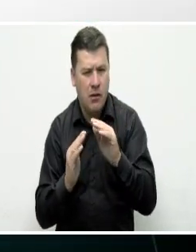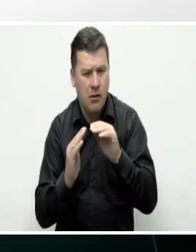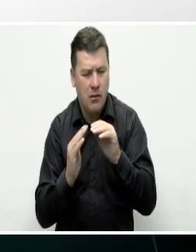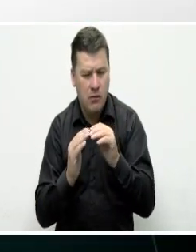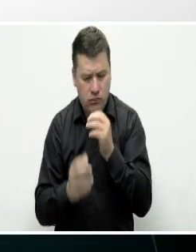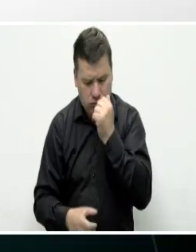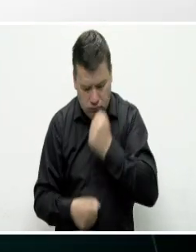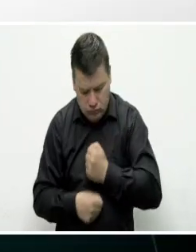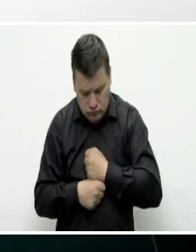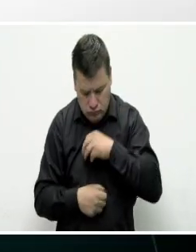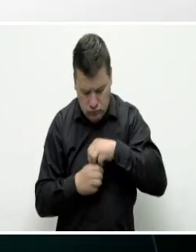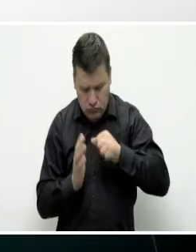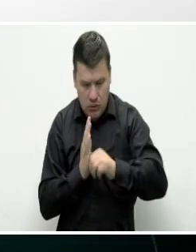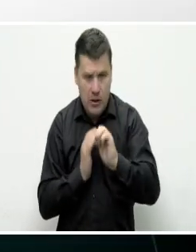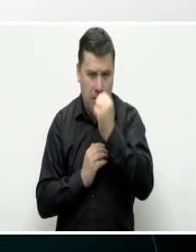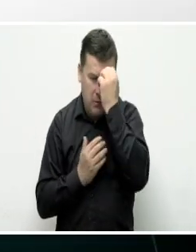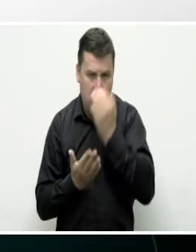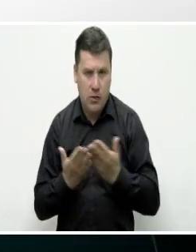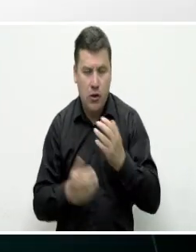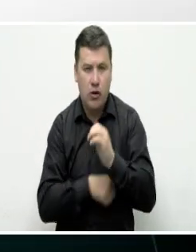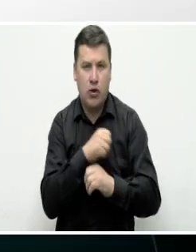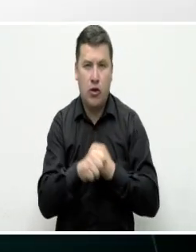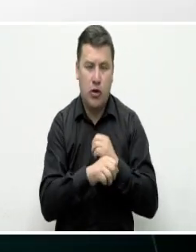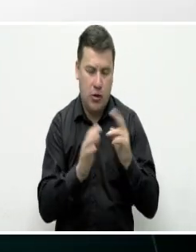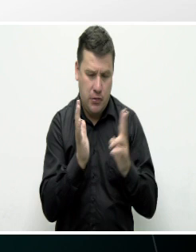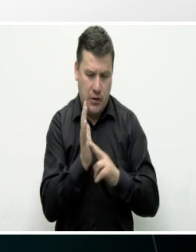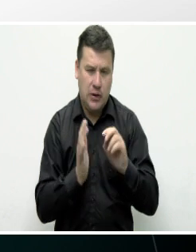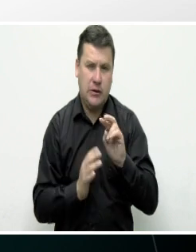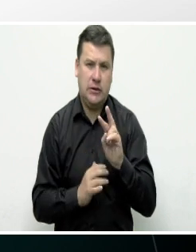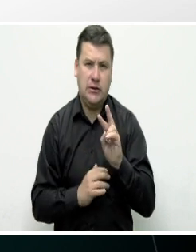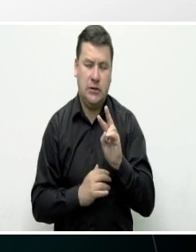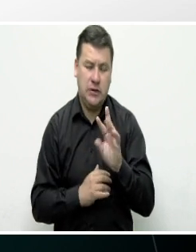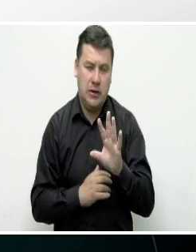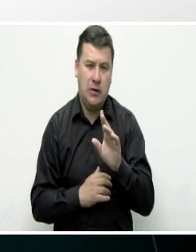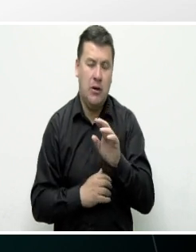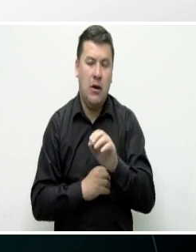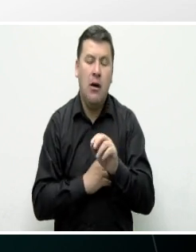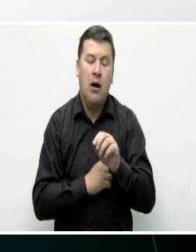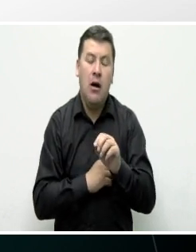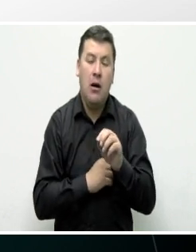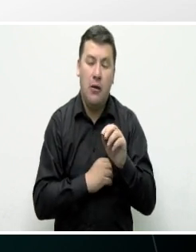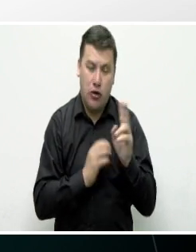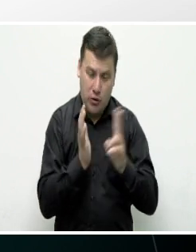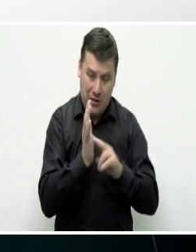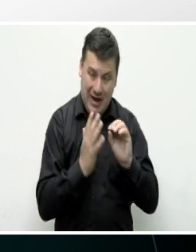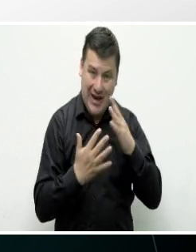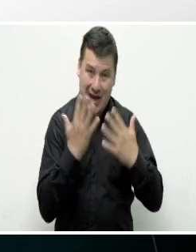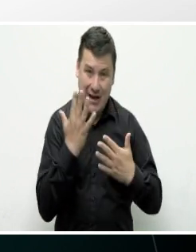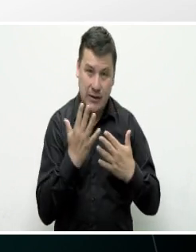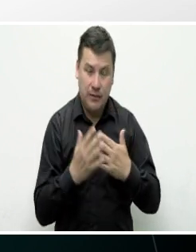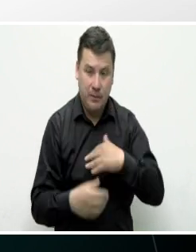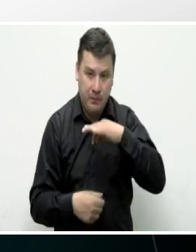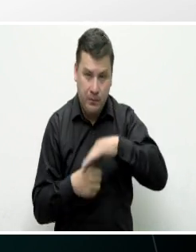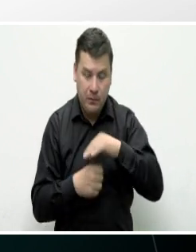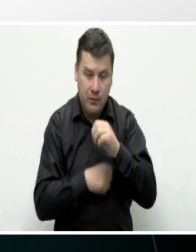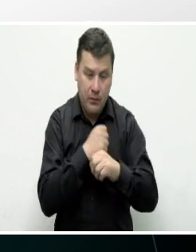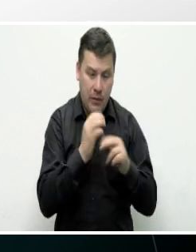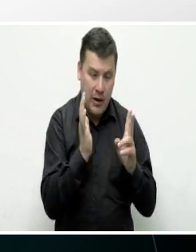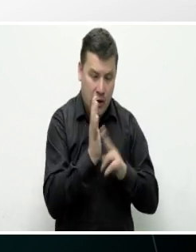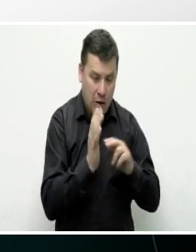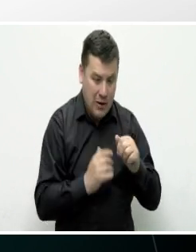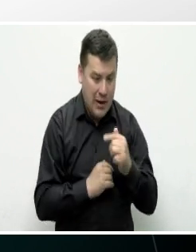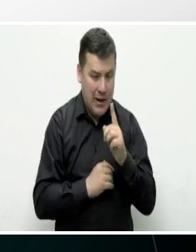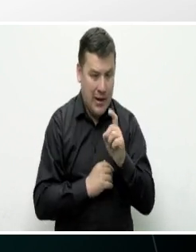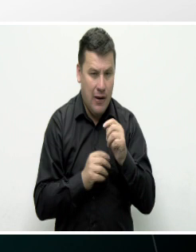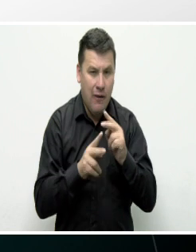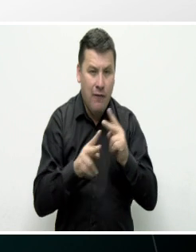propios funcionarios. Fijémonos, 2015 con el 95% la organización electoral, en el